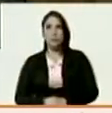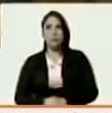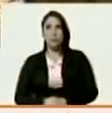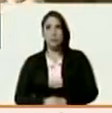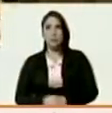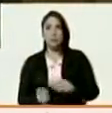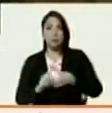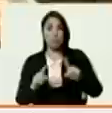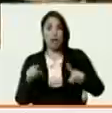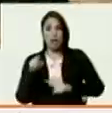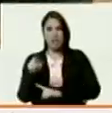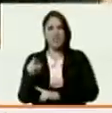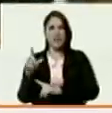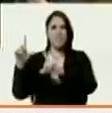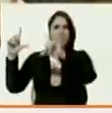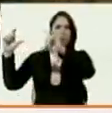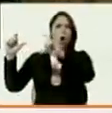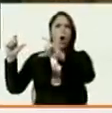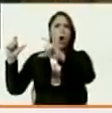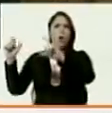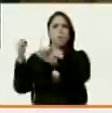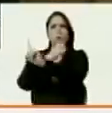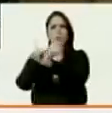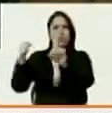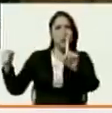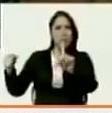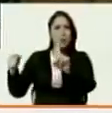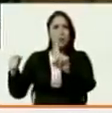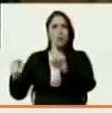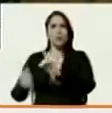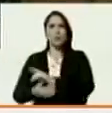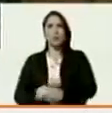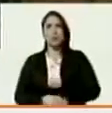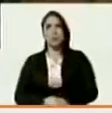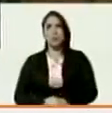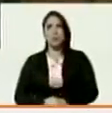para que esa sea la foto. Agredieron al comandante Malaguera,